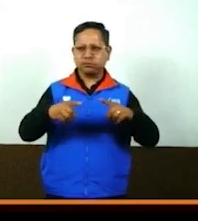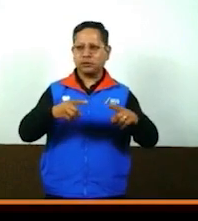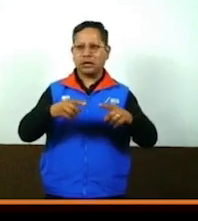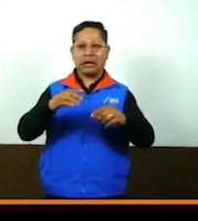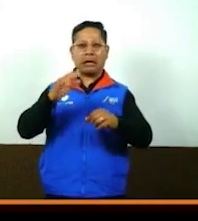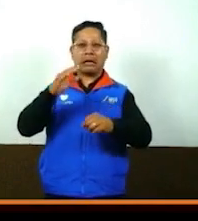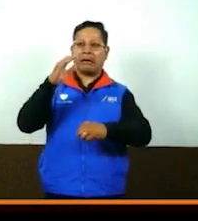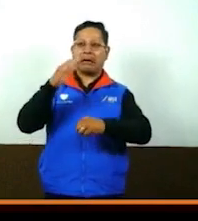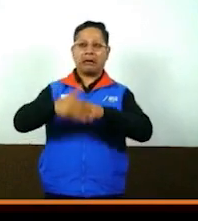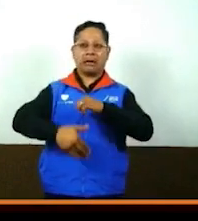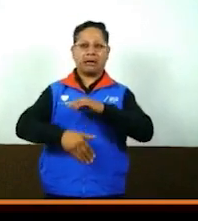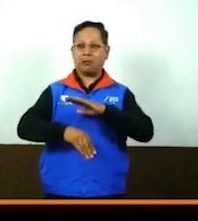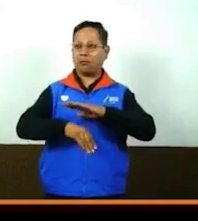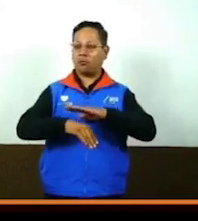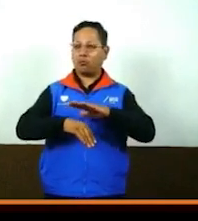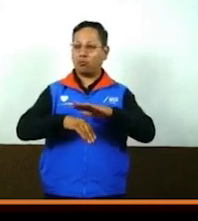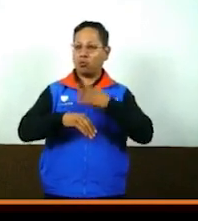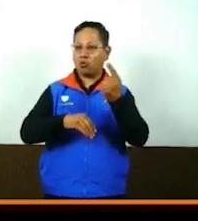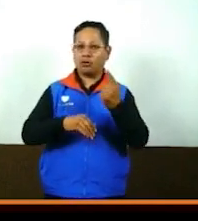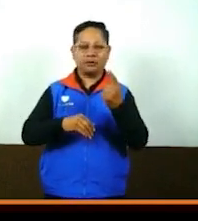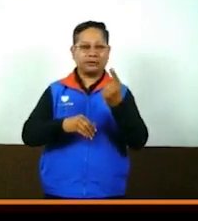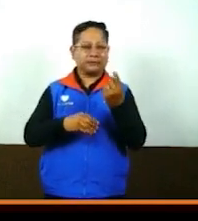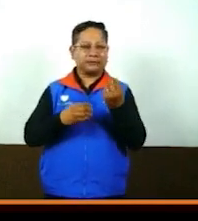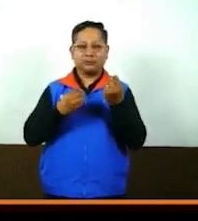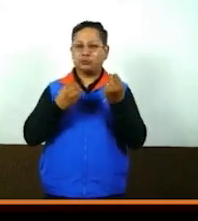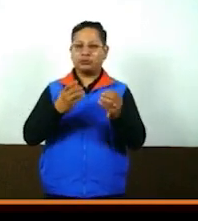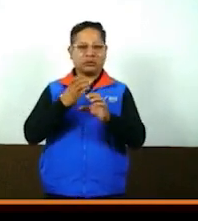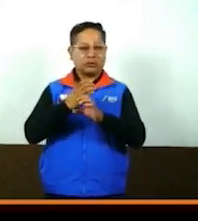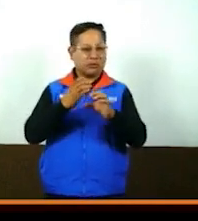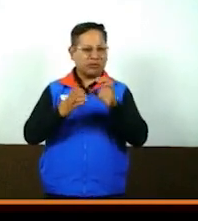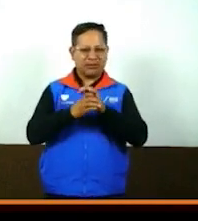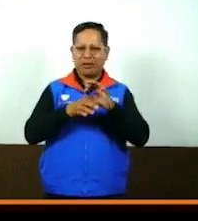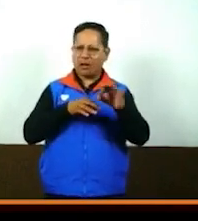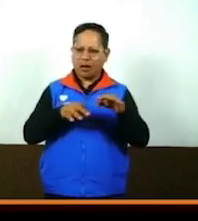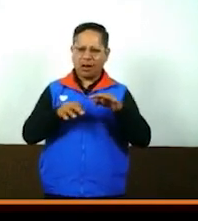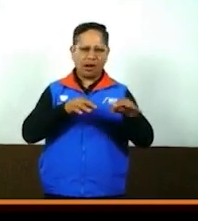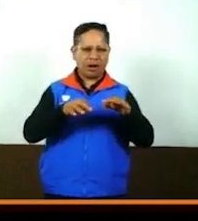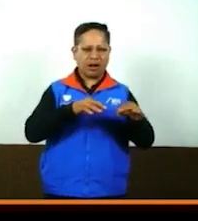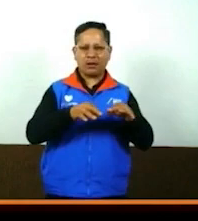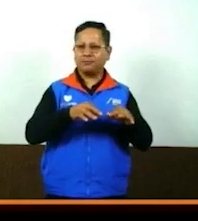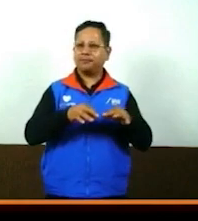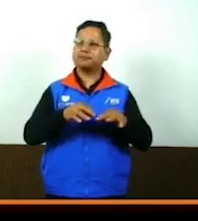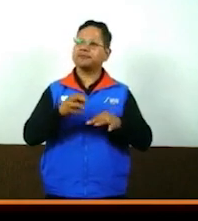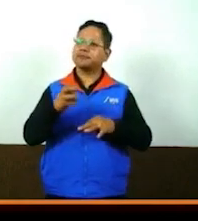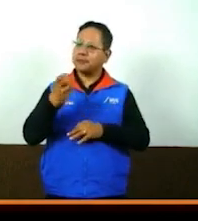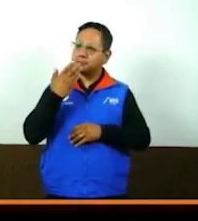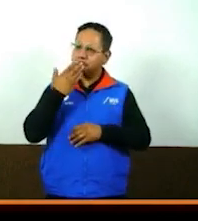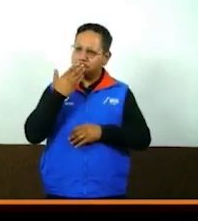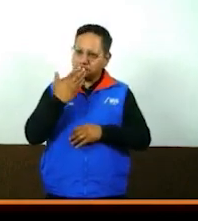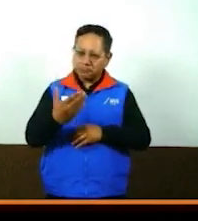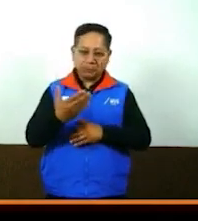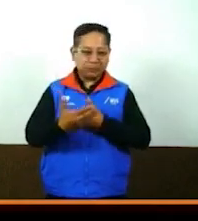acaban, porque se echaron un montón de trabajo, pero en realidad